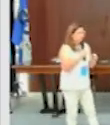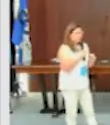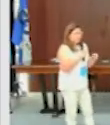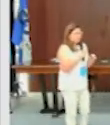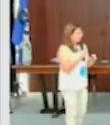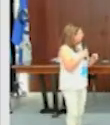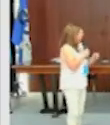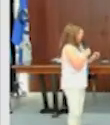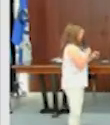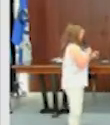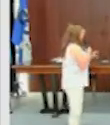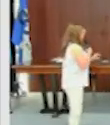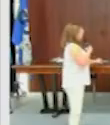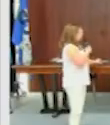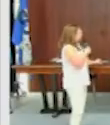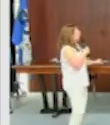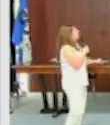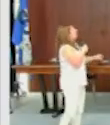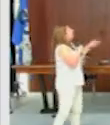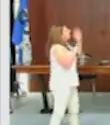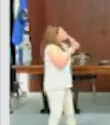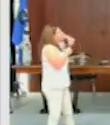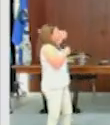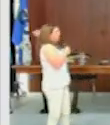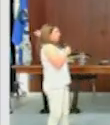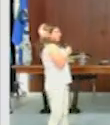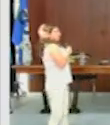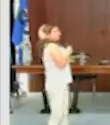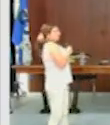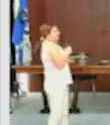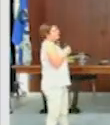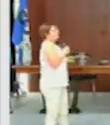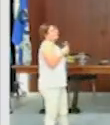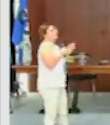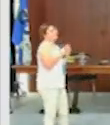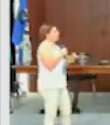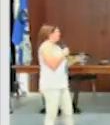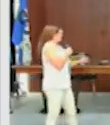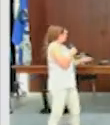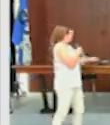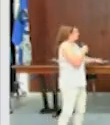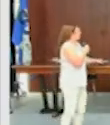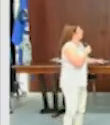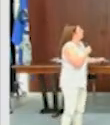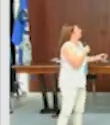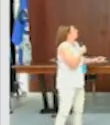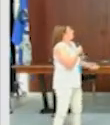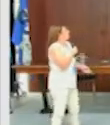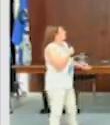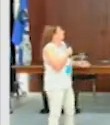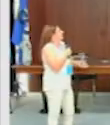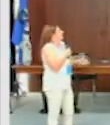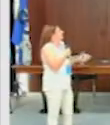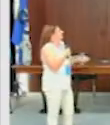A muchos le Claudia, habrás te pasado. quedan 5 minutos. Bueno, y es importante hacer rendir el tiempo al máximo, y esto